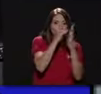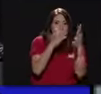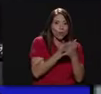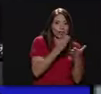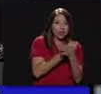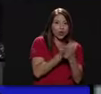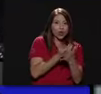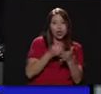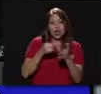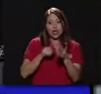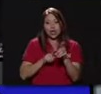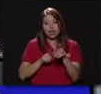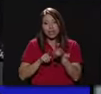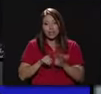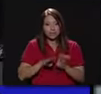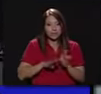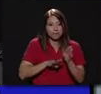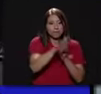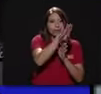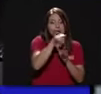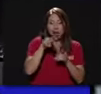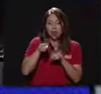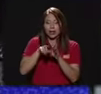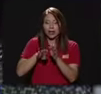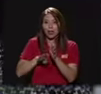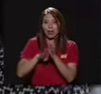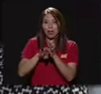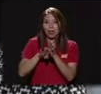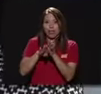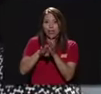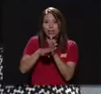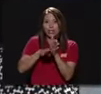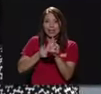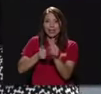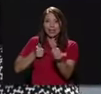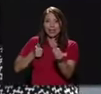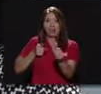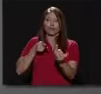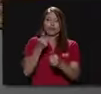otra economía que queda rezagada, y de ahí también el problema del desempleo que se